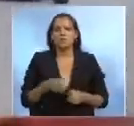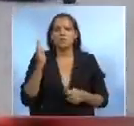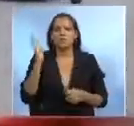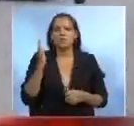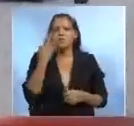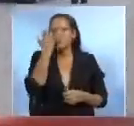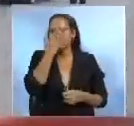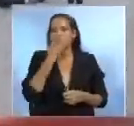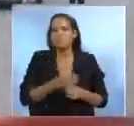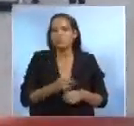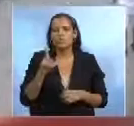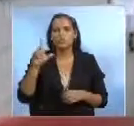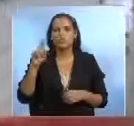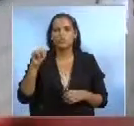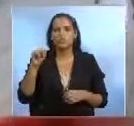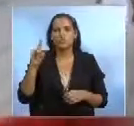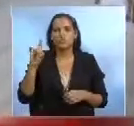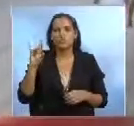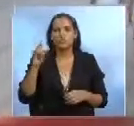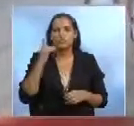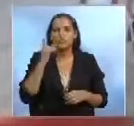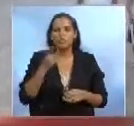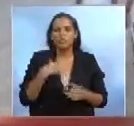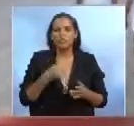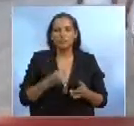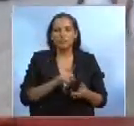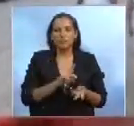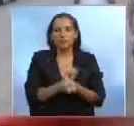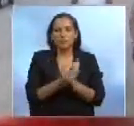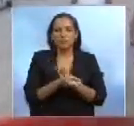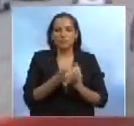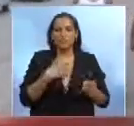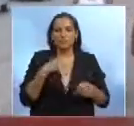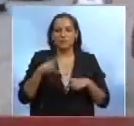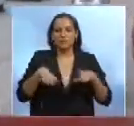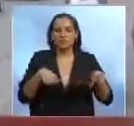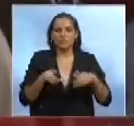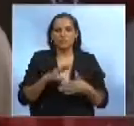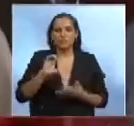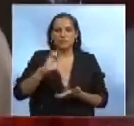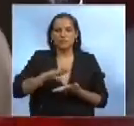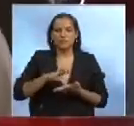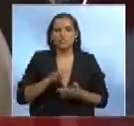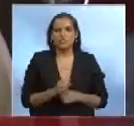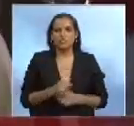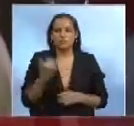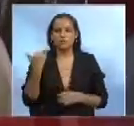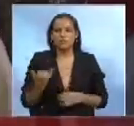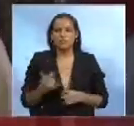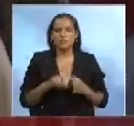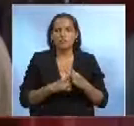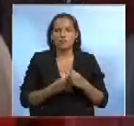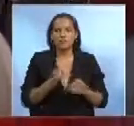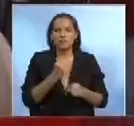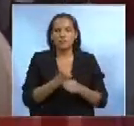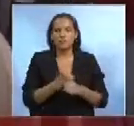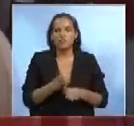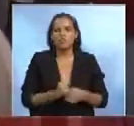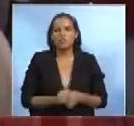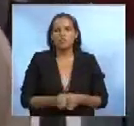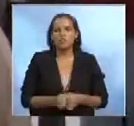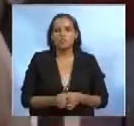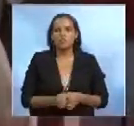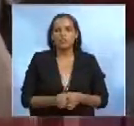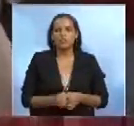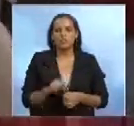alcalde de Esmeraldas, Lenín Lara, dijo que esta cambiará esta parte de la zona sur de la ciudad. El día de hoy ya se inician los trabajos